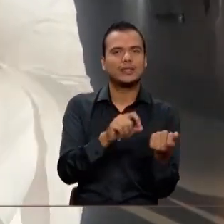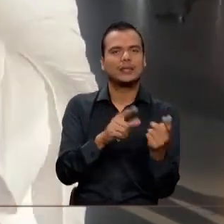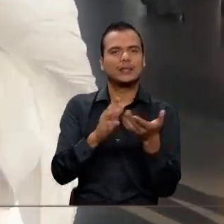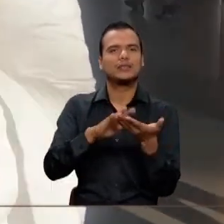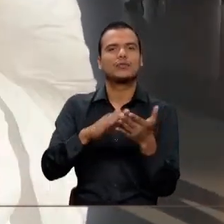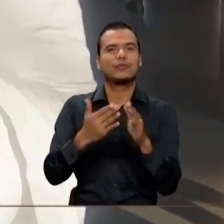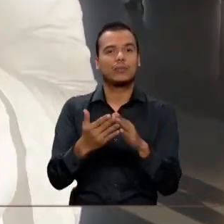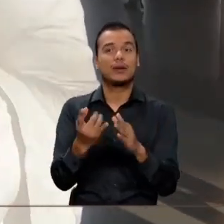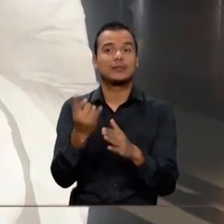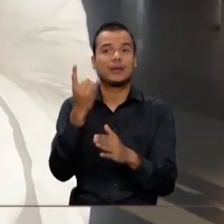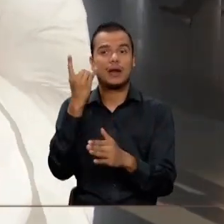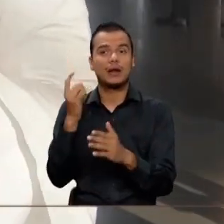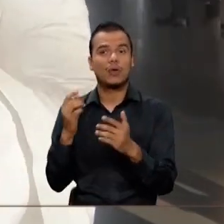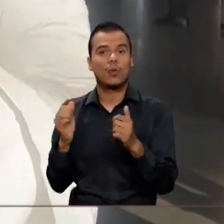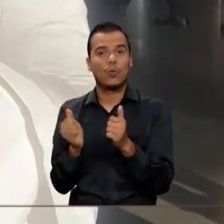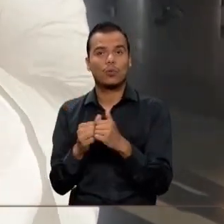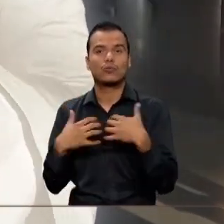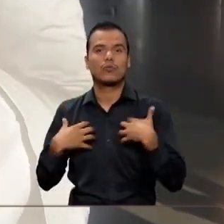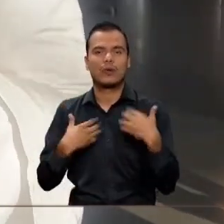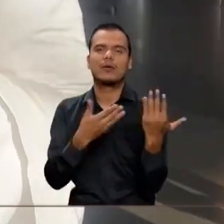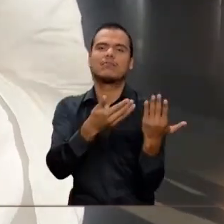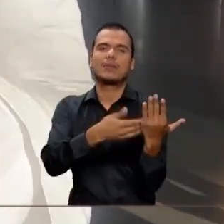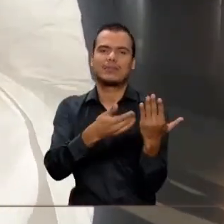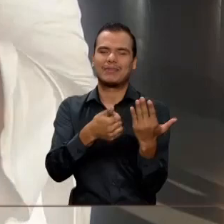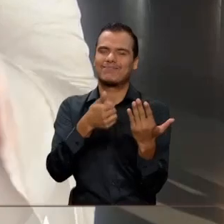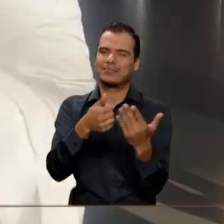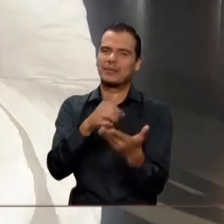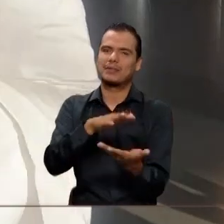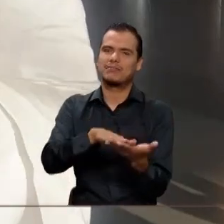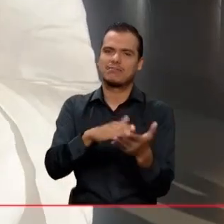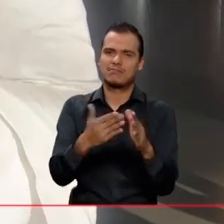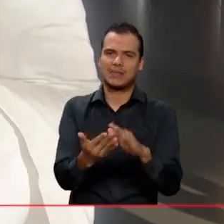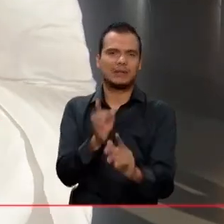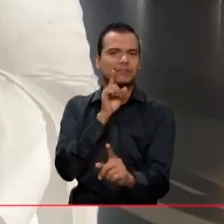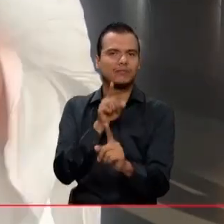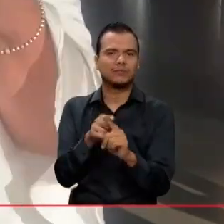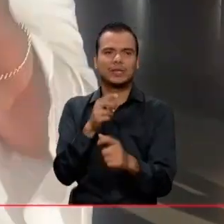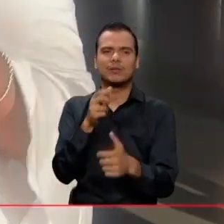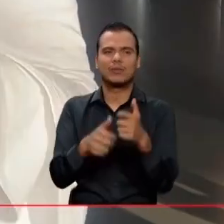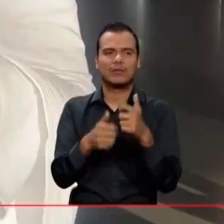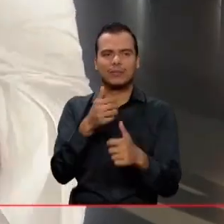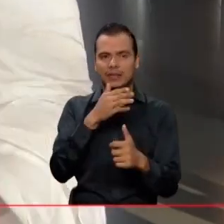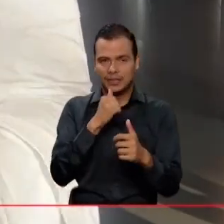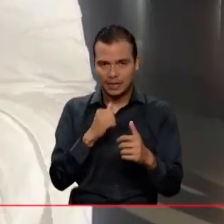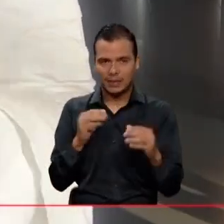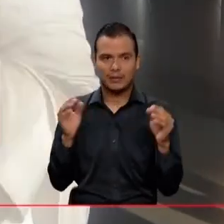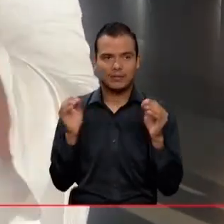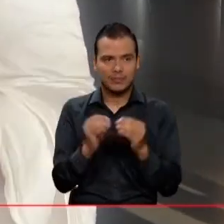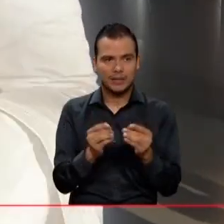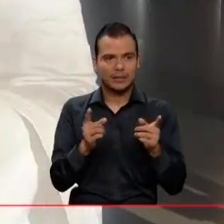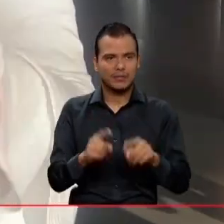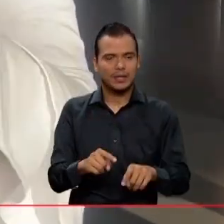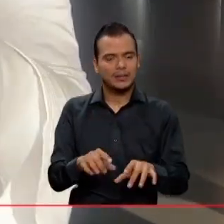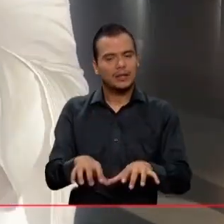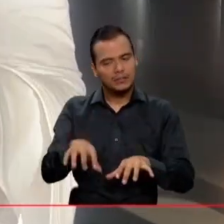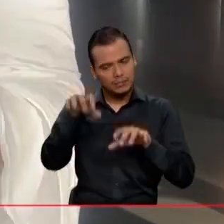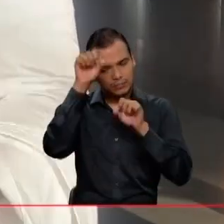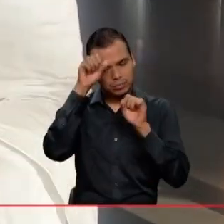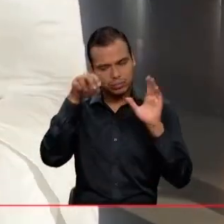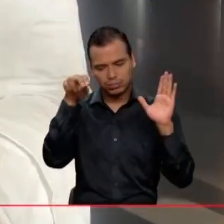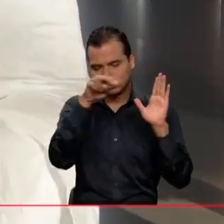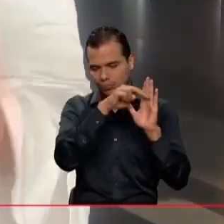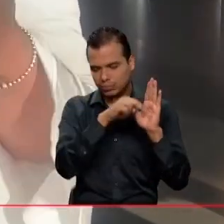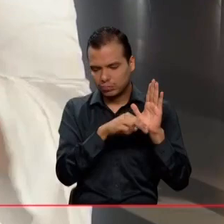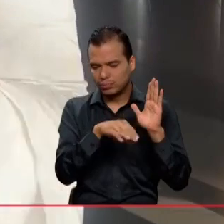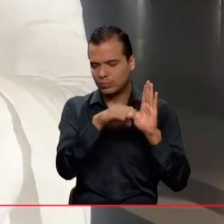llevar. Esos documentos necesarios para poder viajar, que los tengan a la mano. que conozcan las políticas,